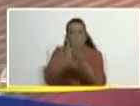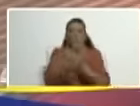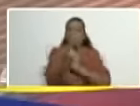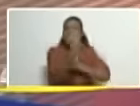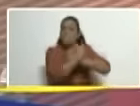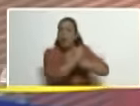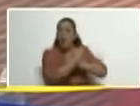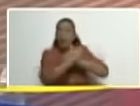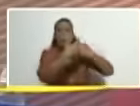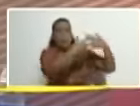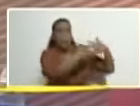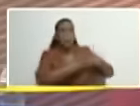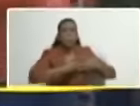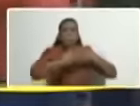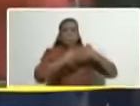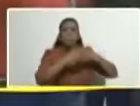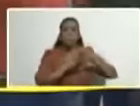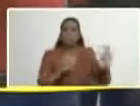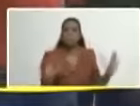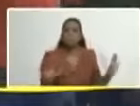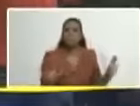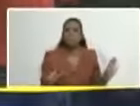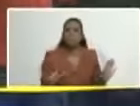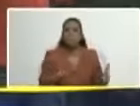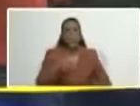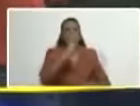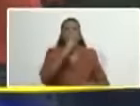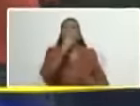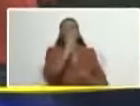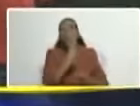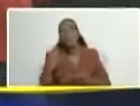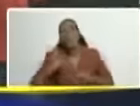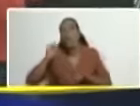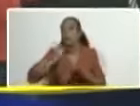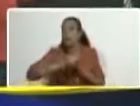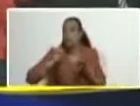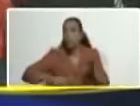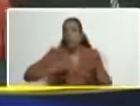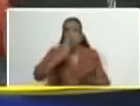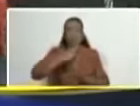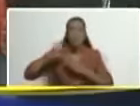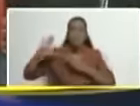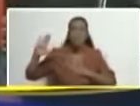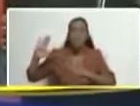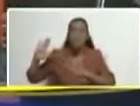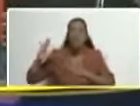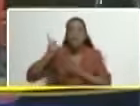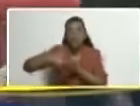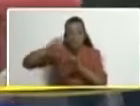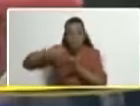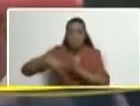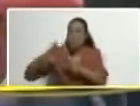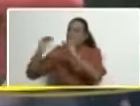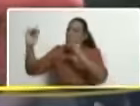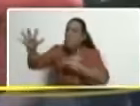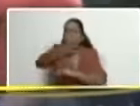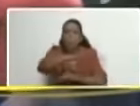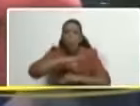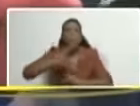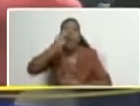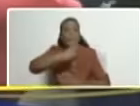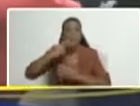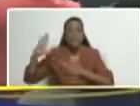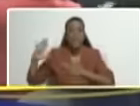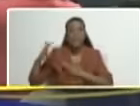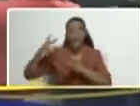amenazas imperialistas. Acta de compromiso, acta de juramento, que la firmen todos, que se